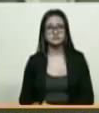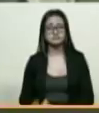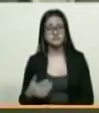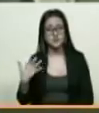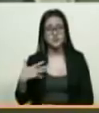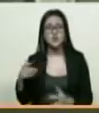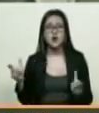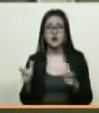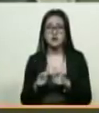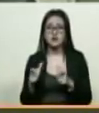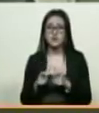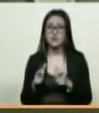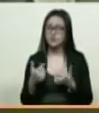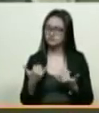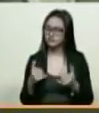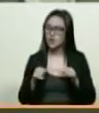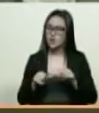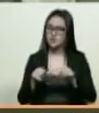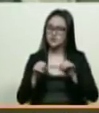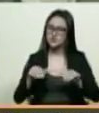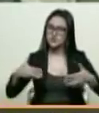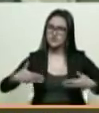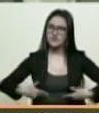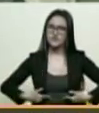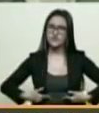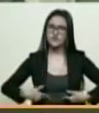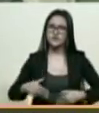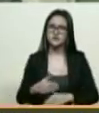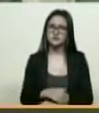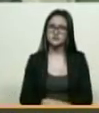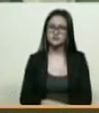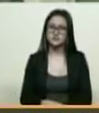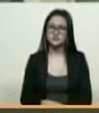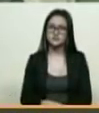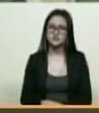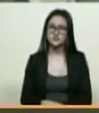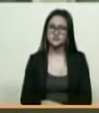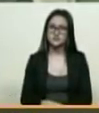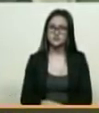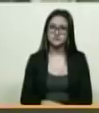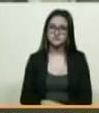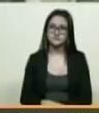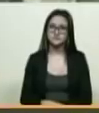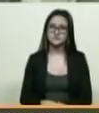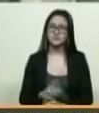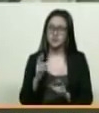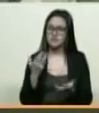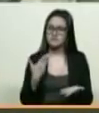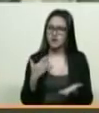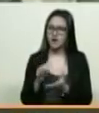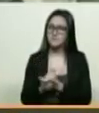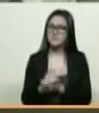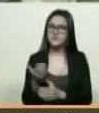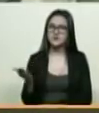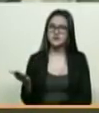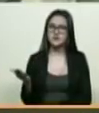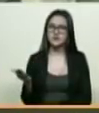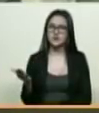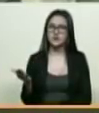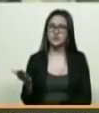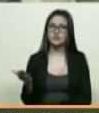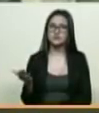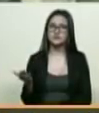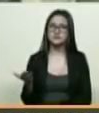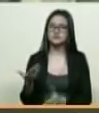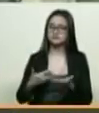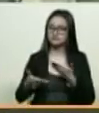reunión que va a continuar en el esfuerzo. Yo quisiera que nuestro amigo, con quien hemos tenido un intercambio